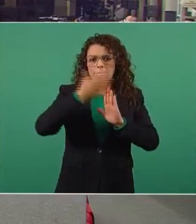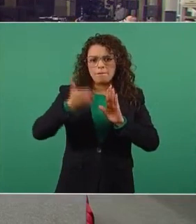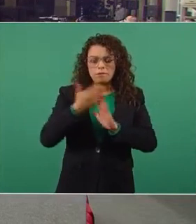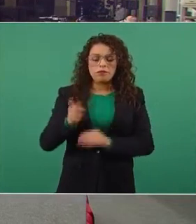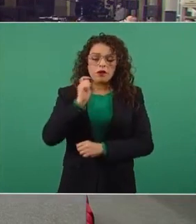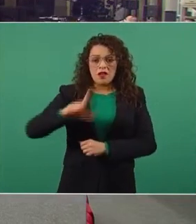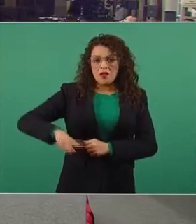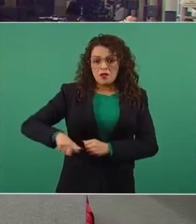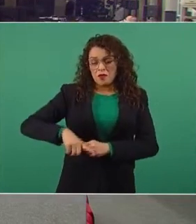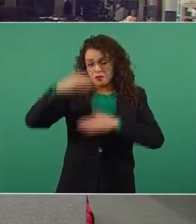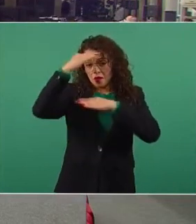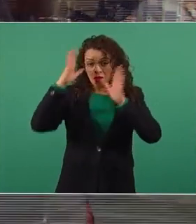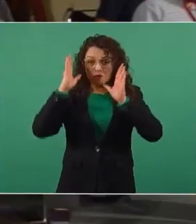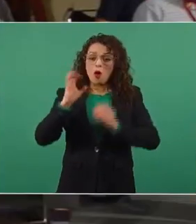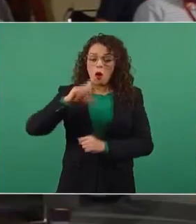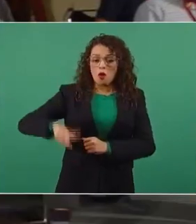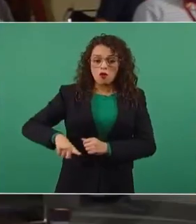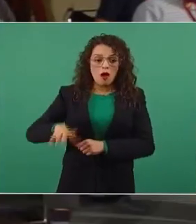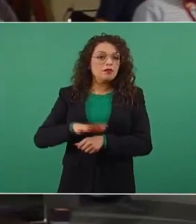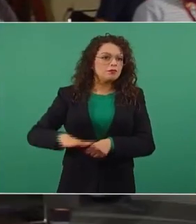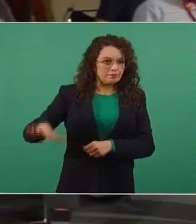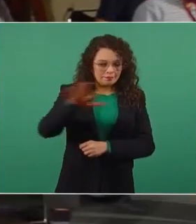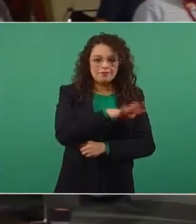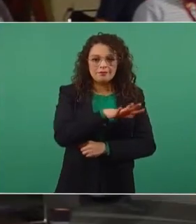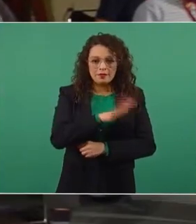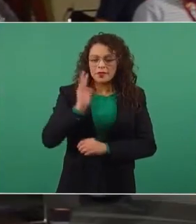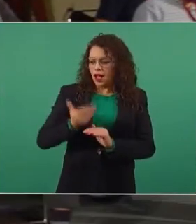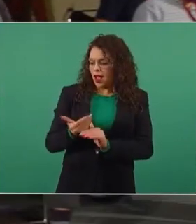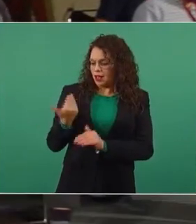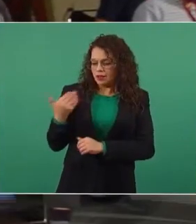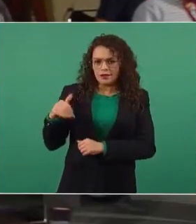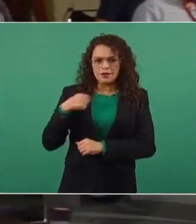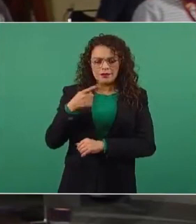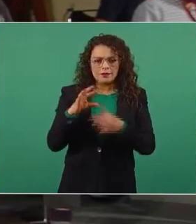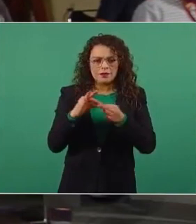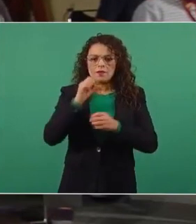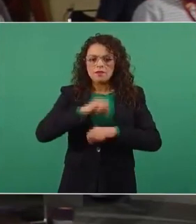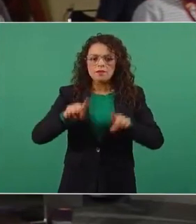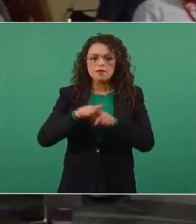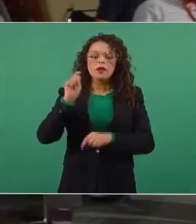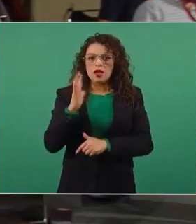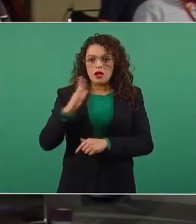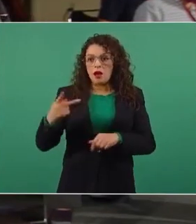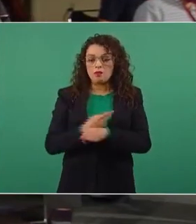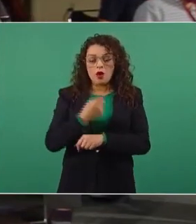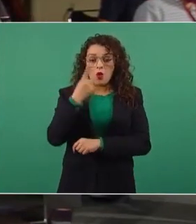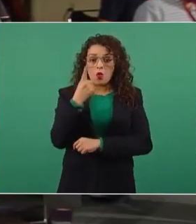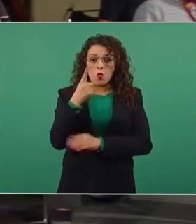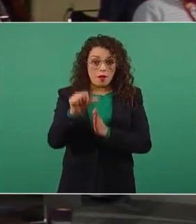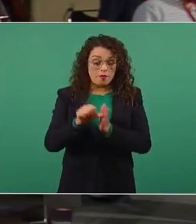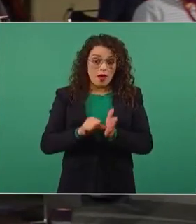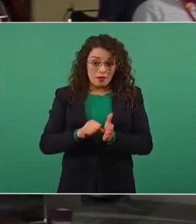como en gobiernos del pueblo. Ya lo comentábamos hace un momento, lo mismo pasó en la línea 12 del metro. Cuando ocurrieron